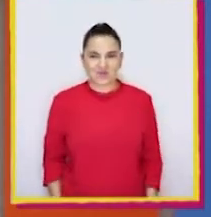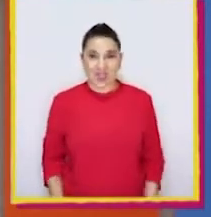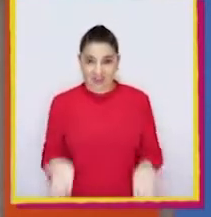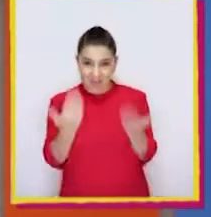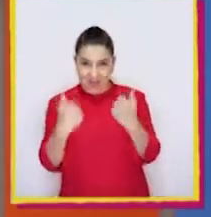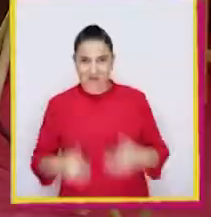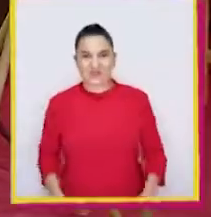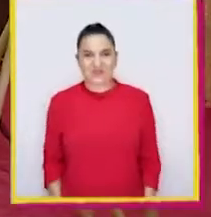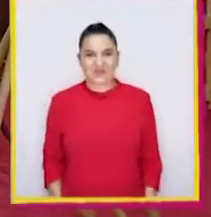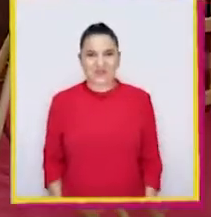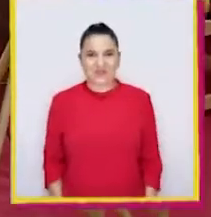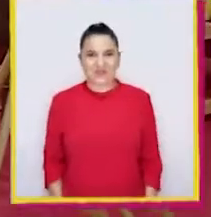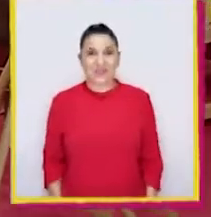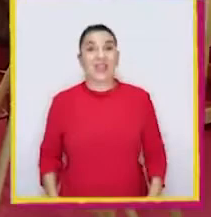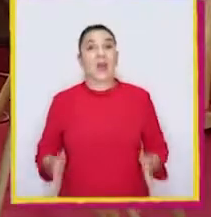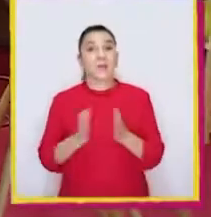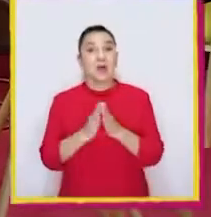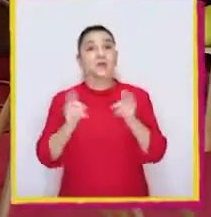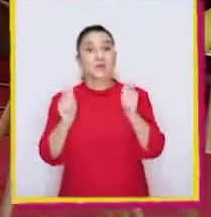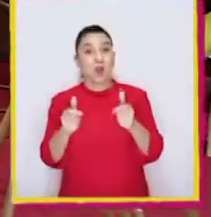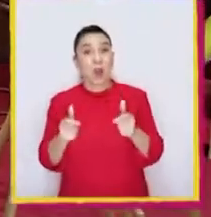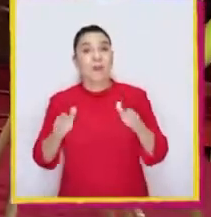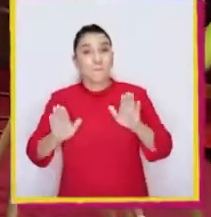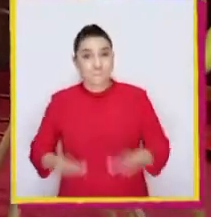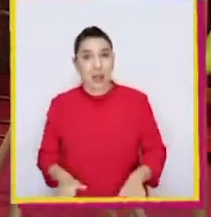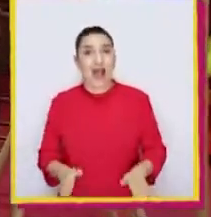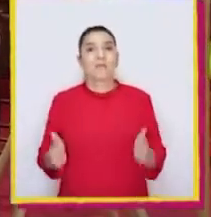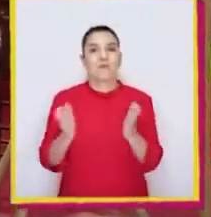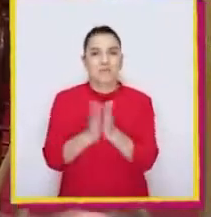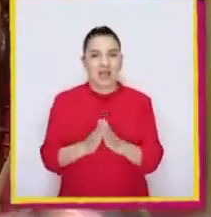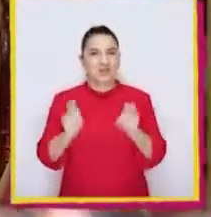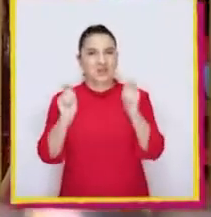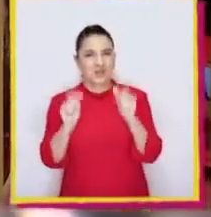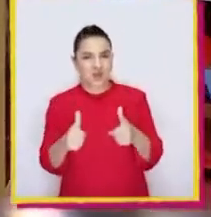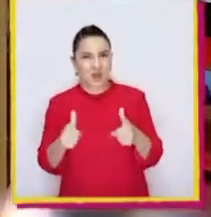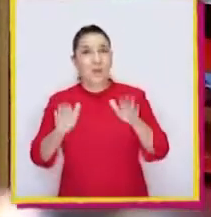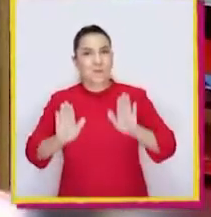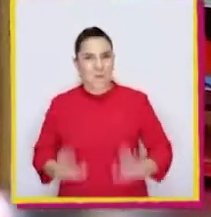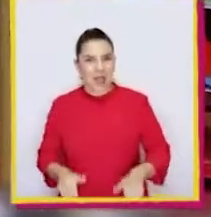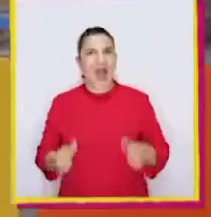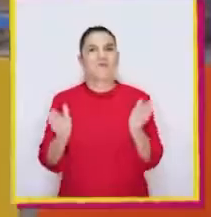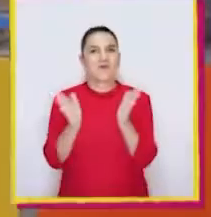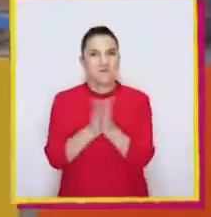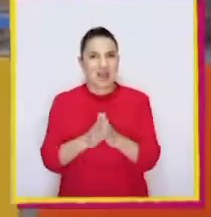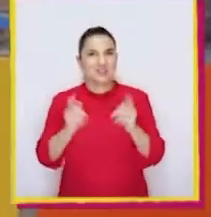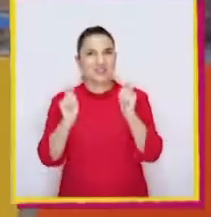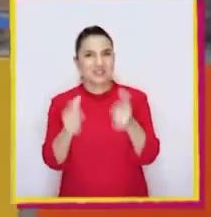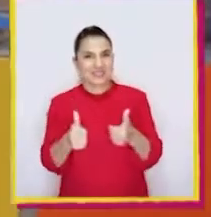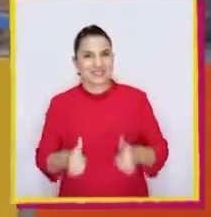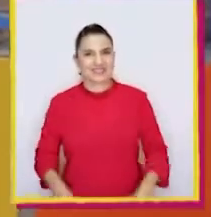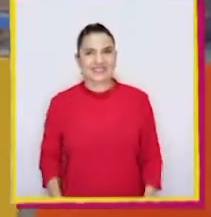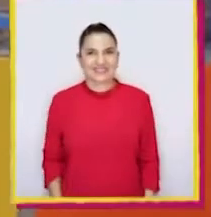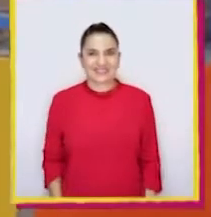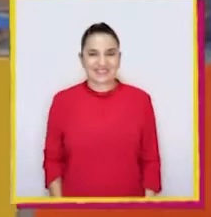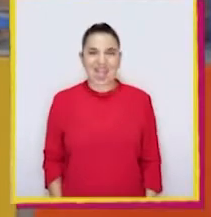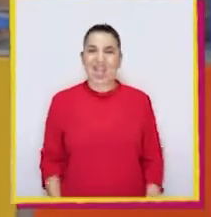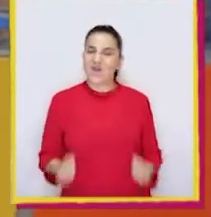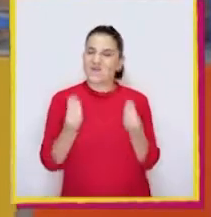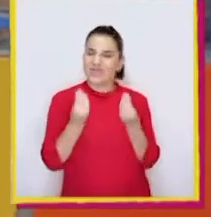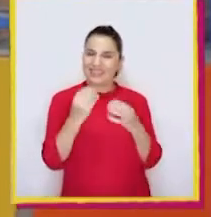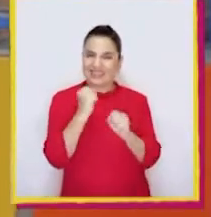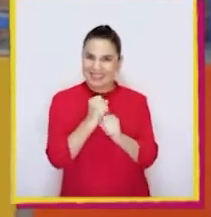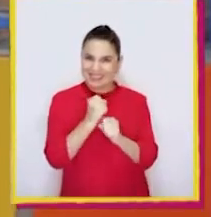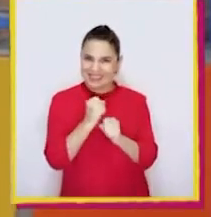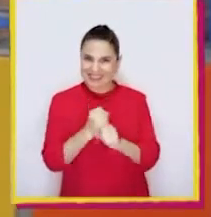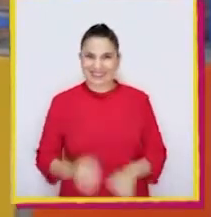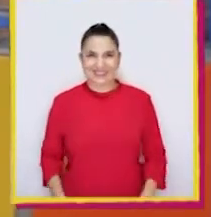secuencia? ¡Vamos juntos! Palma, aplausos, ¡no! Palma, aplausos, ¡no! Palma, aplausos, snap.